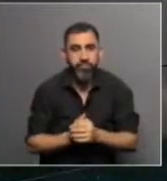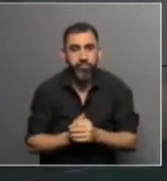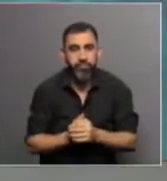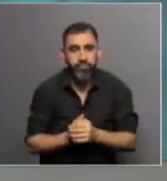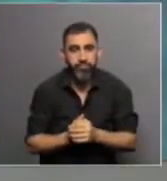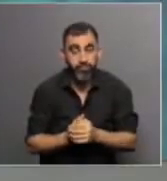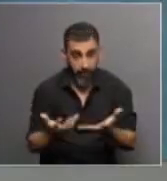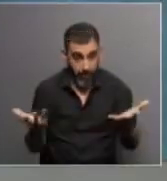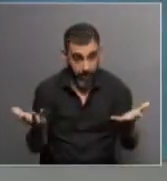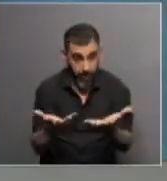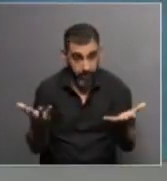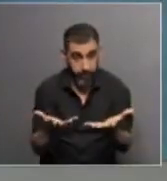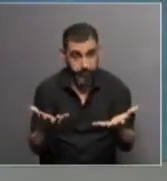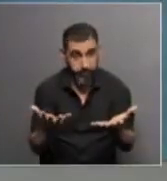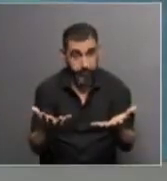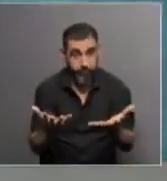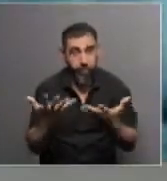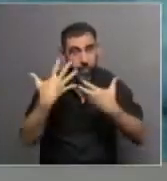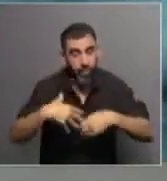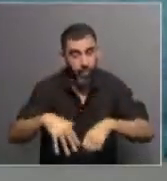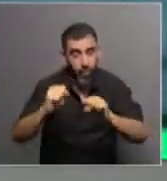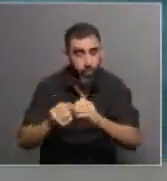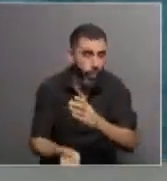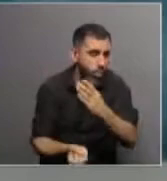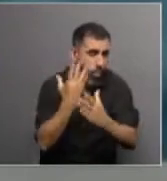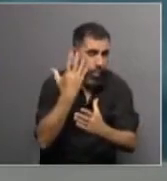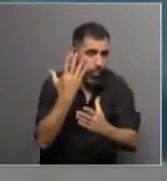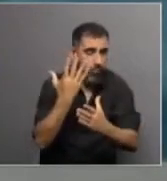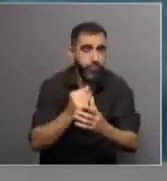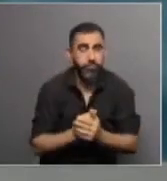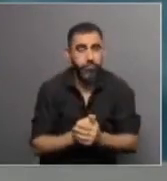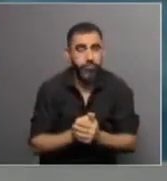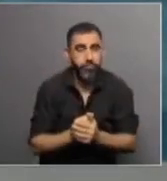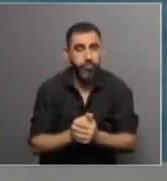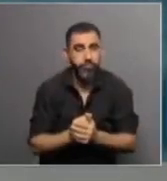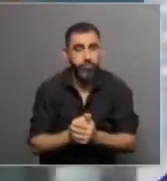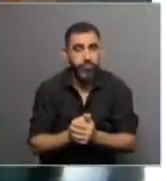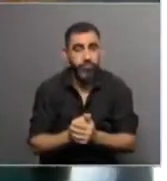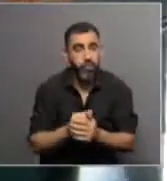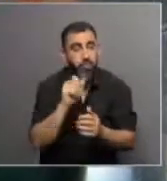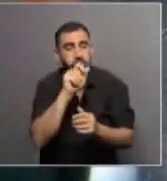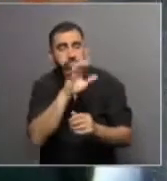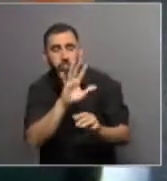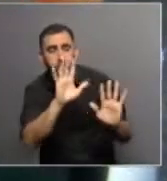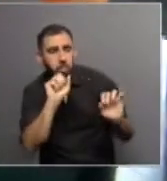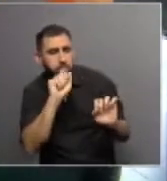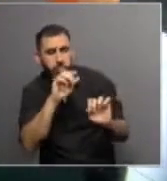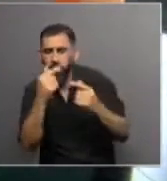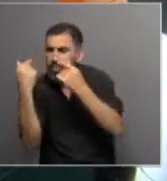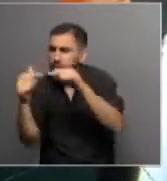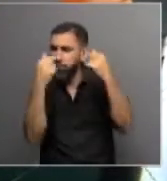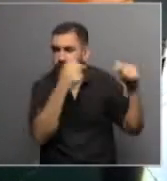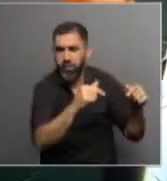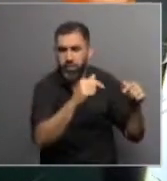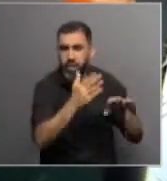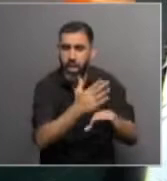que estamos ahora con un hallazgo reciente de un magma muy particular, completamente